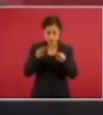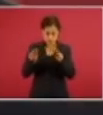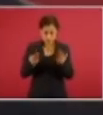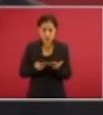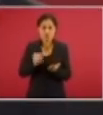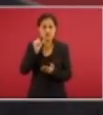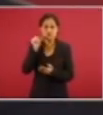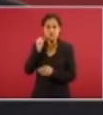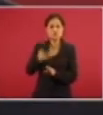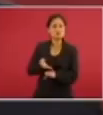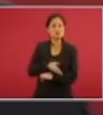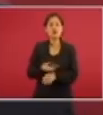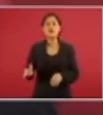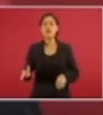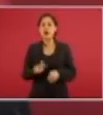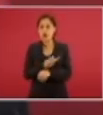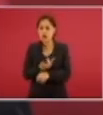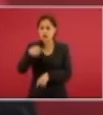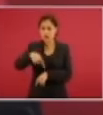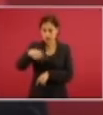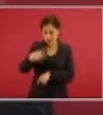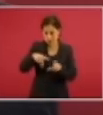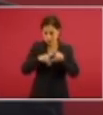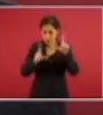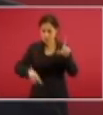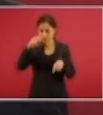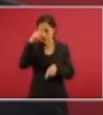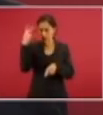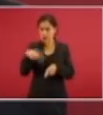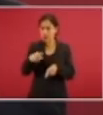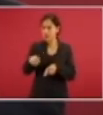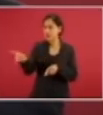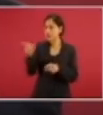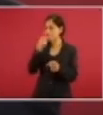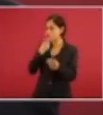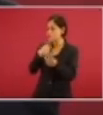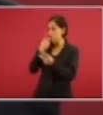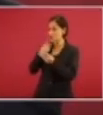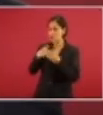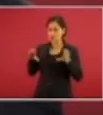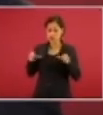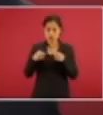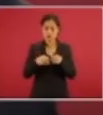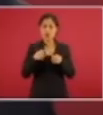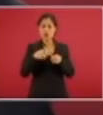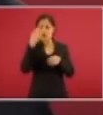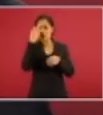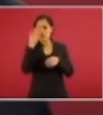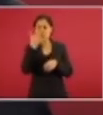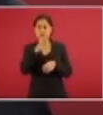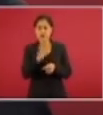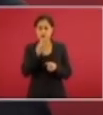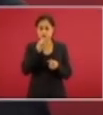sucedió ayer en el país en esa materia. Destinamos 10 minutos